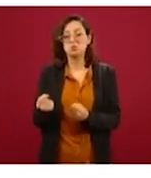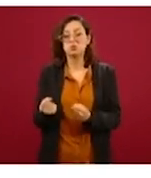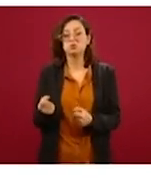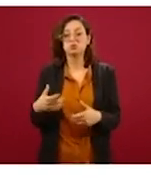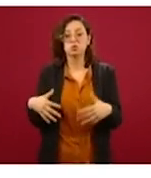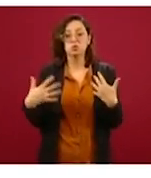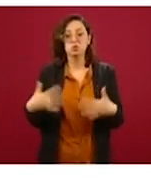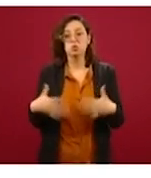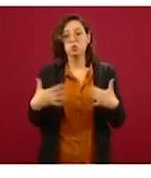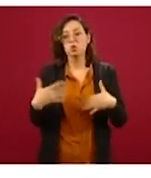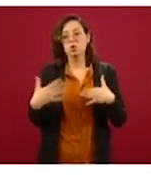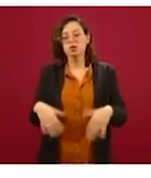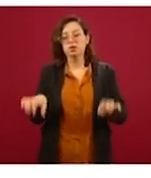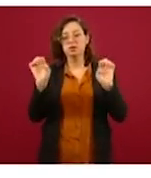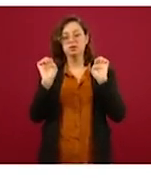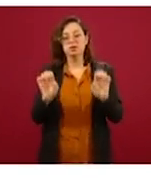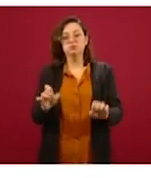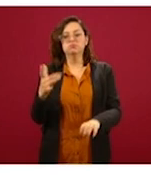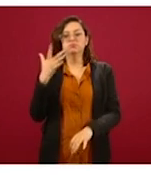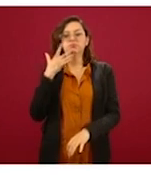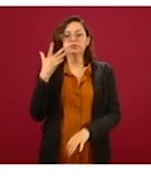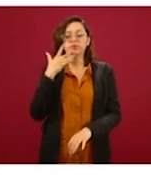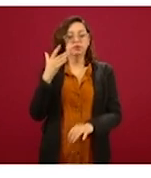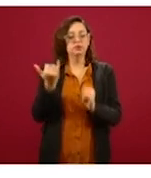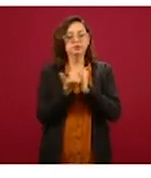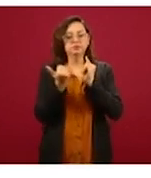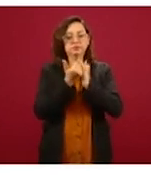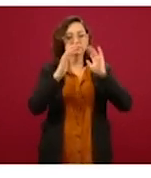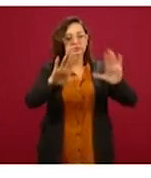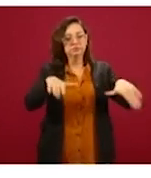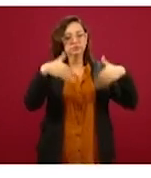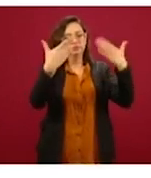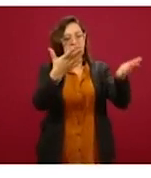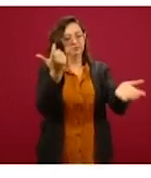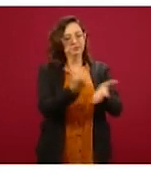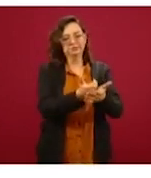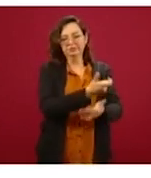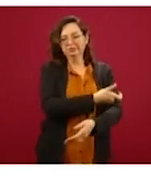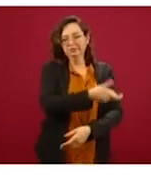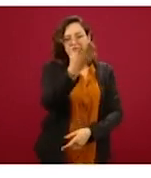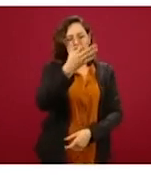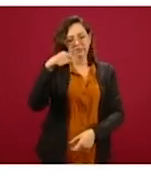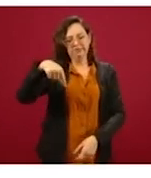de bastante lujo, y en el mercado igual lo conseguirán a un precio mucho más